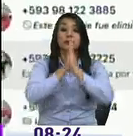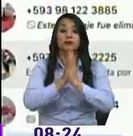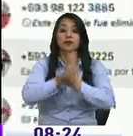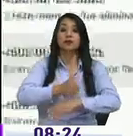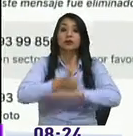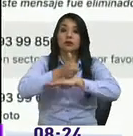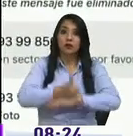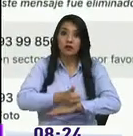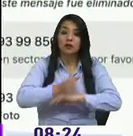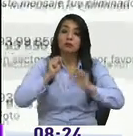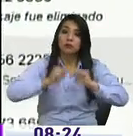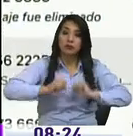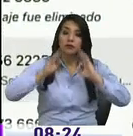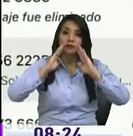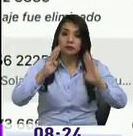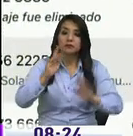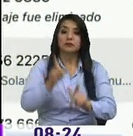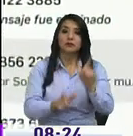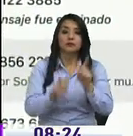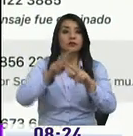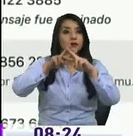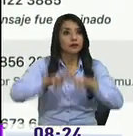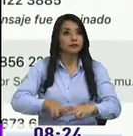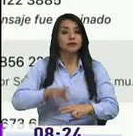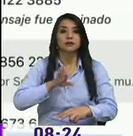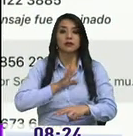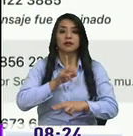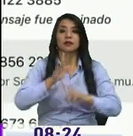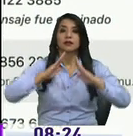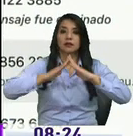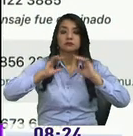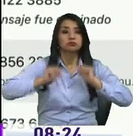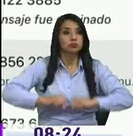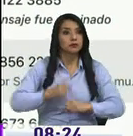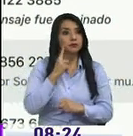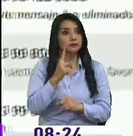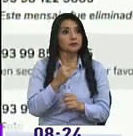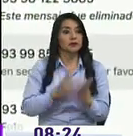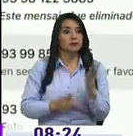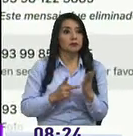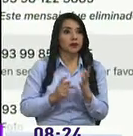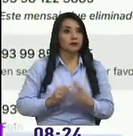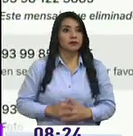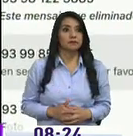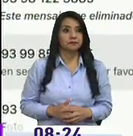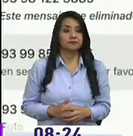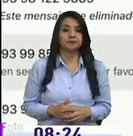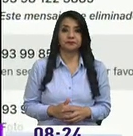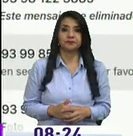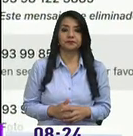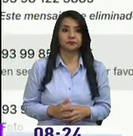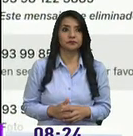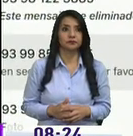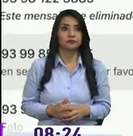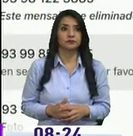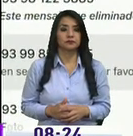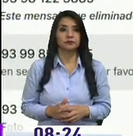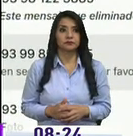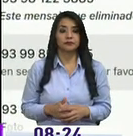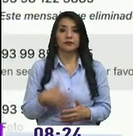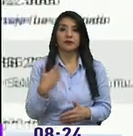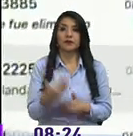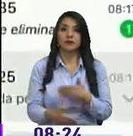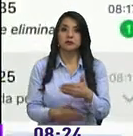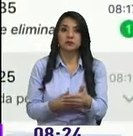para que tomen en cuenta el pedido, hagan una revisión técnica, cabe ahí, me imagino, para ver qué es lo que está pasando y así evitar que existan lamentaciones luego y